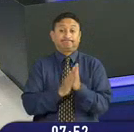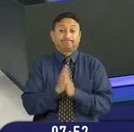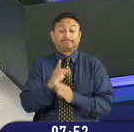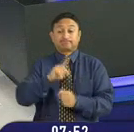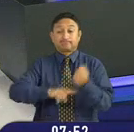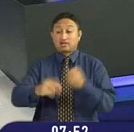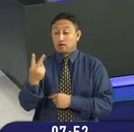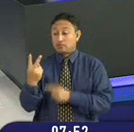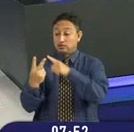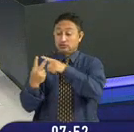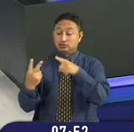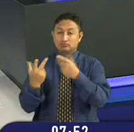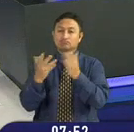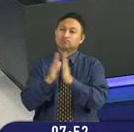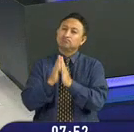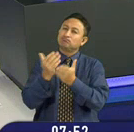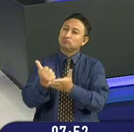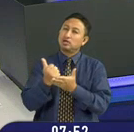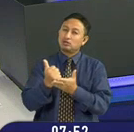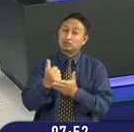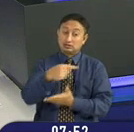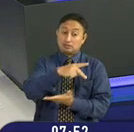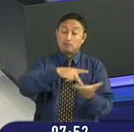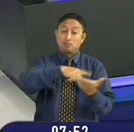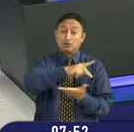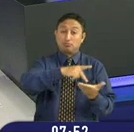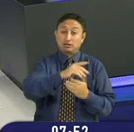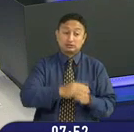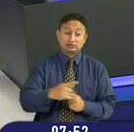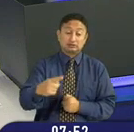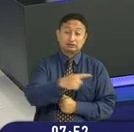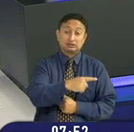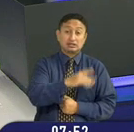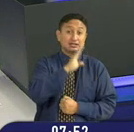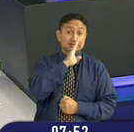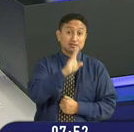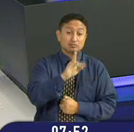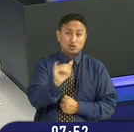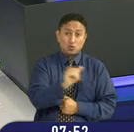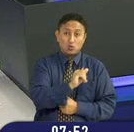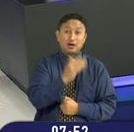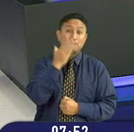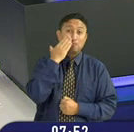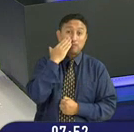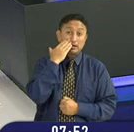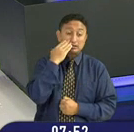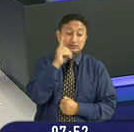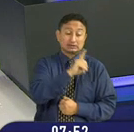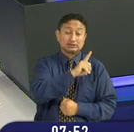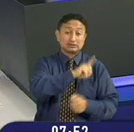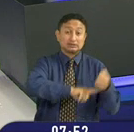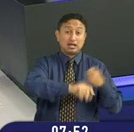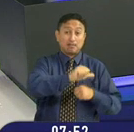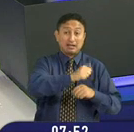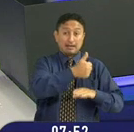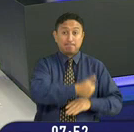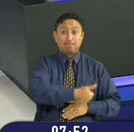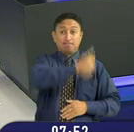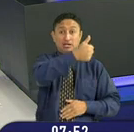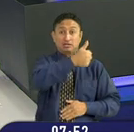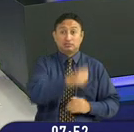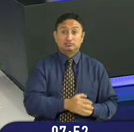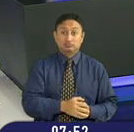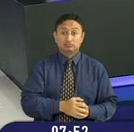Dos hermanos piden ayuda para poder cubrir los gastos de quien asumió el rol de madre durante su adolescencia. Esta mujer es